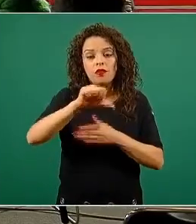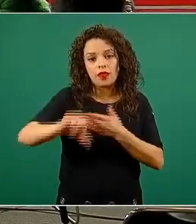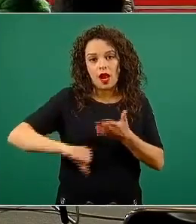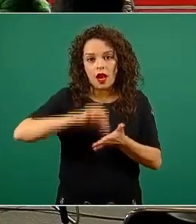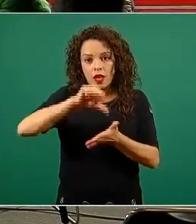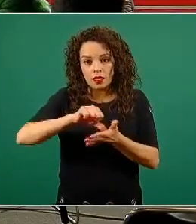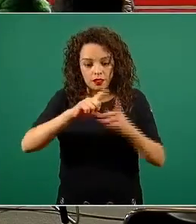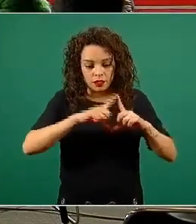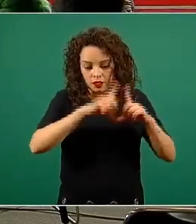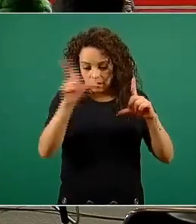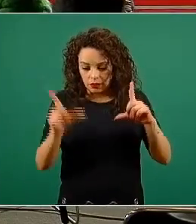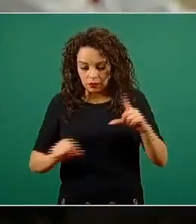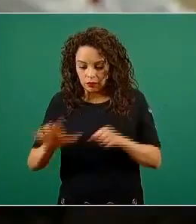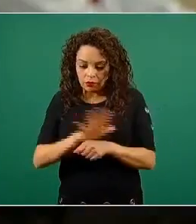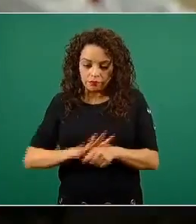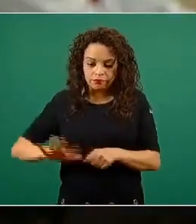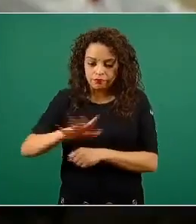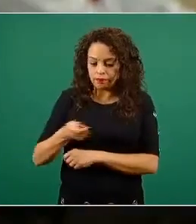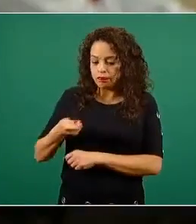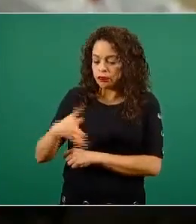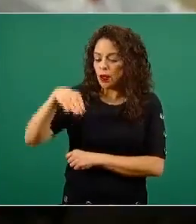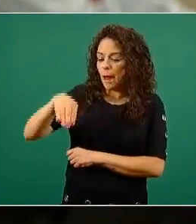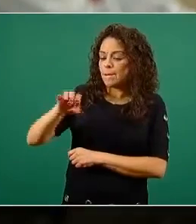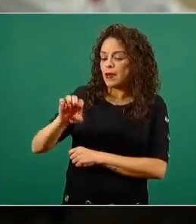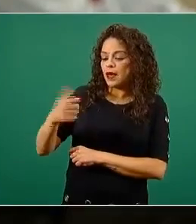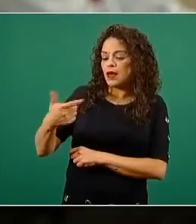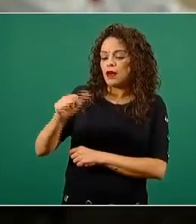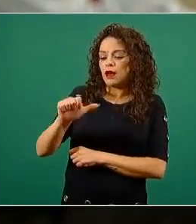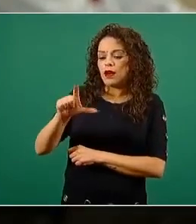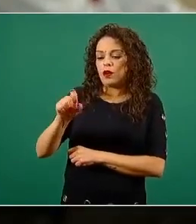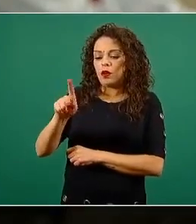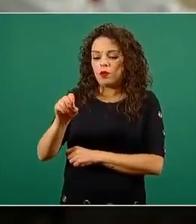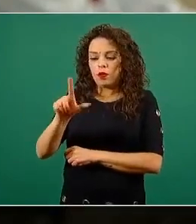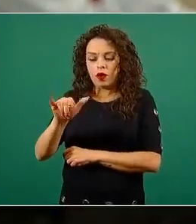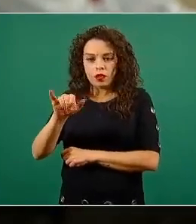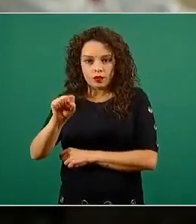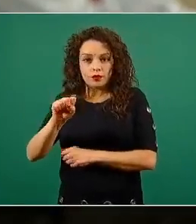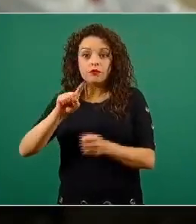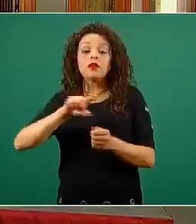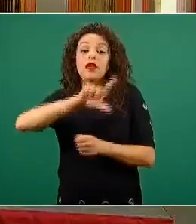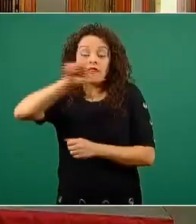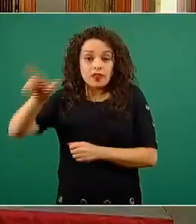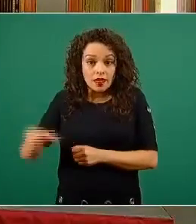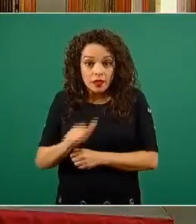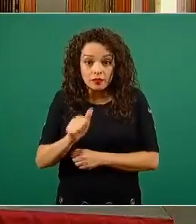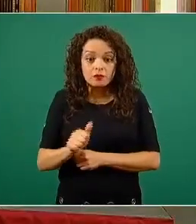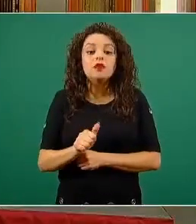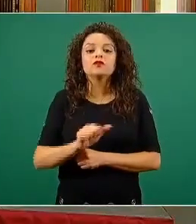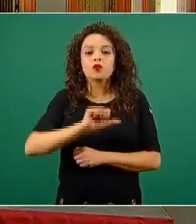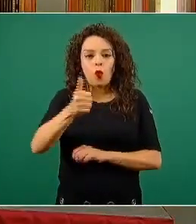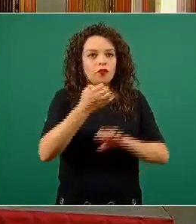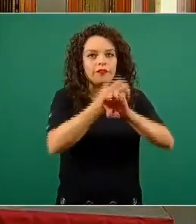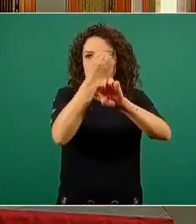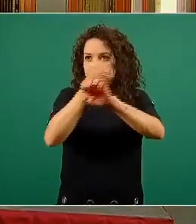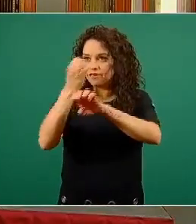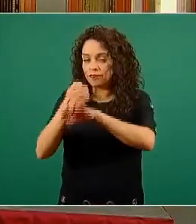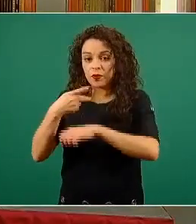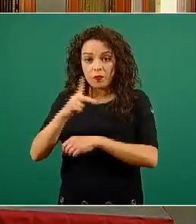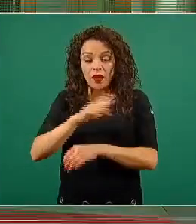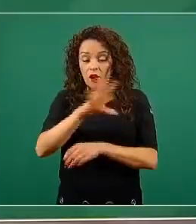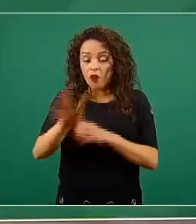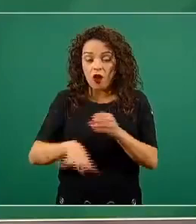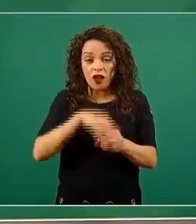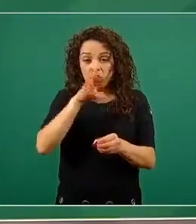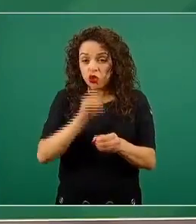República, la megalópolis, y de ahí al resto de estados. A todos los estados de la República,